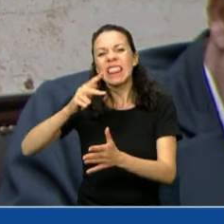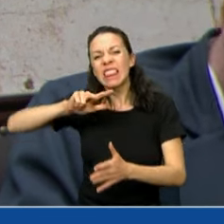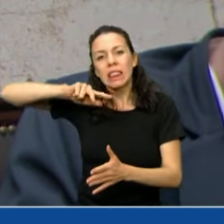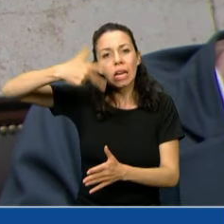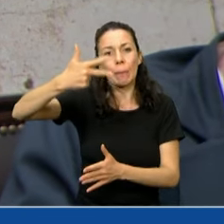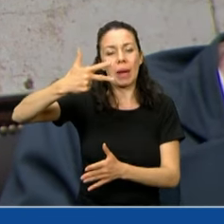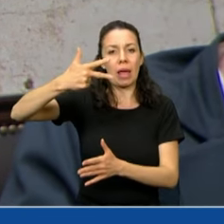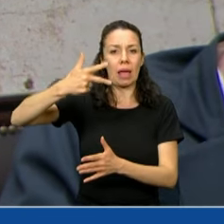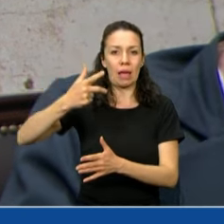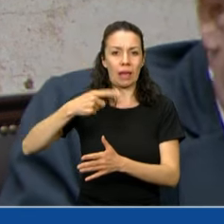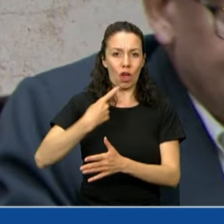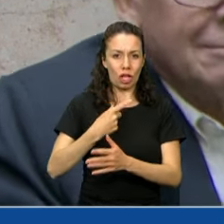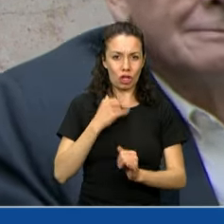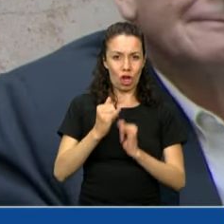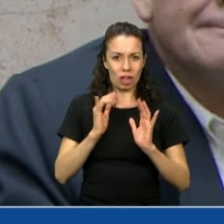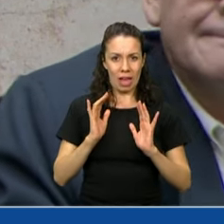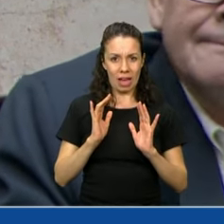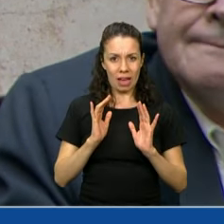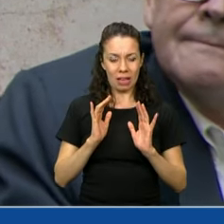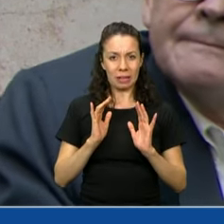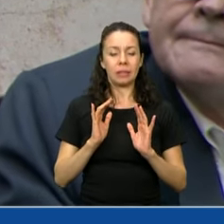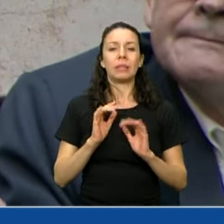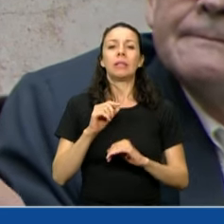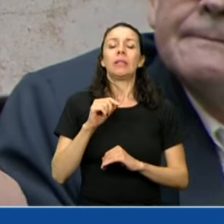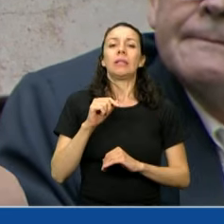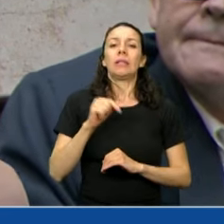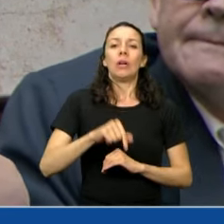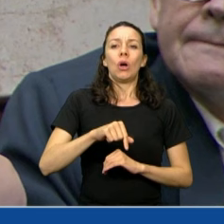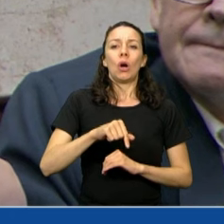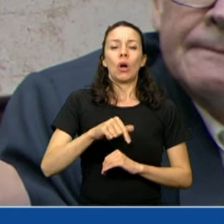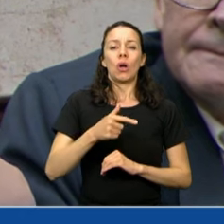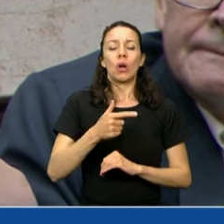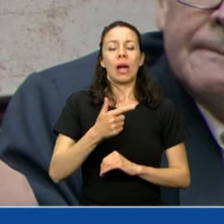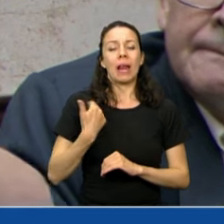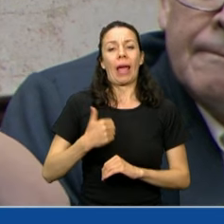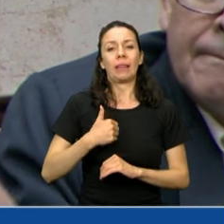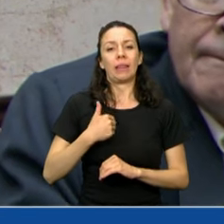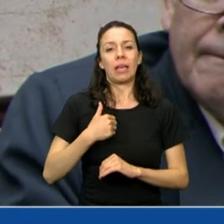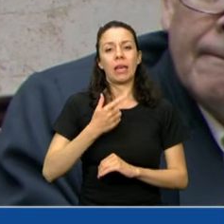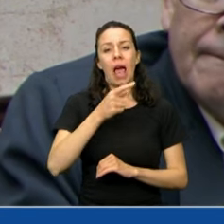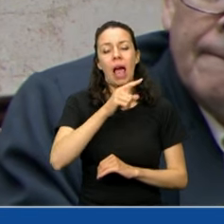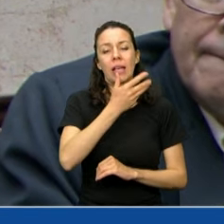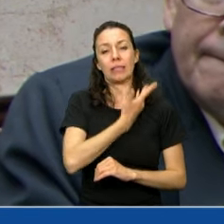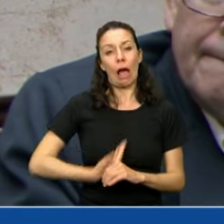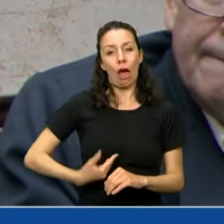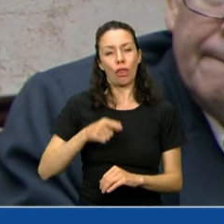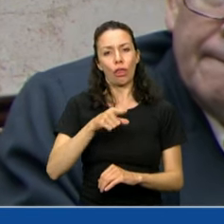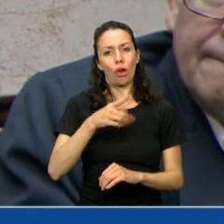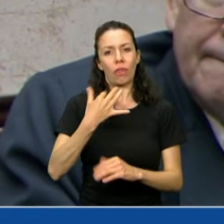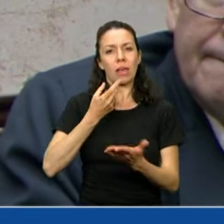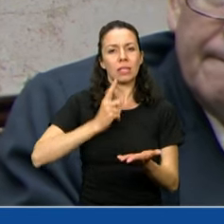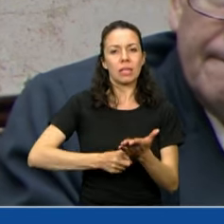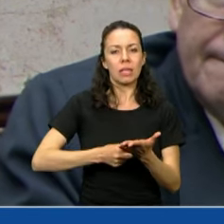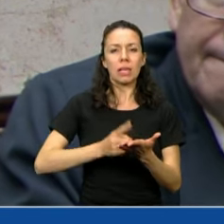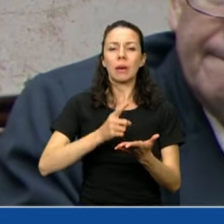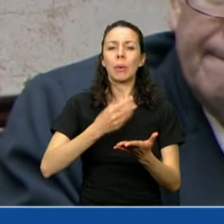escribir hoy tenemos la decisión desde el estado Nacional de asegurar inversiones que generan trabajo y